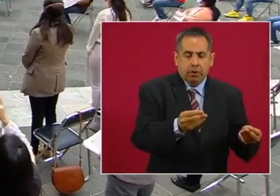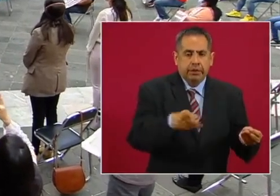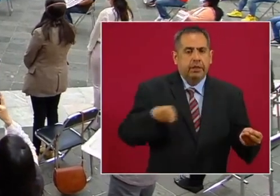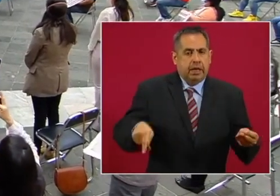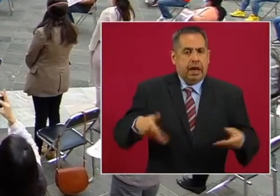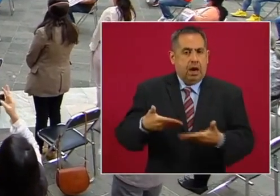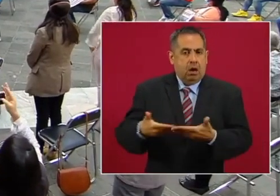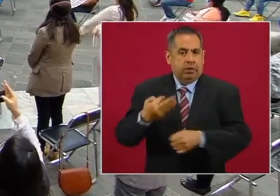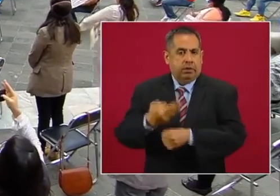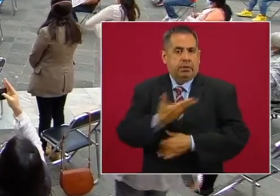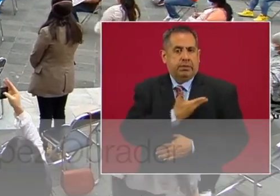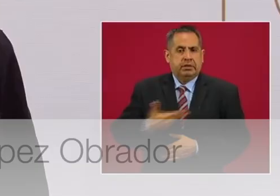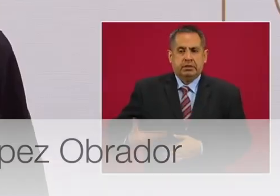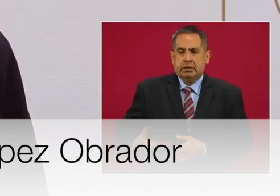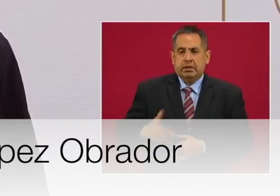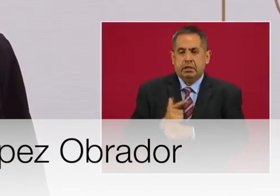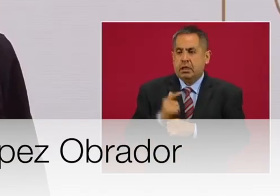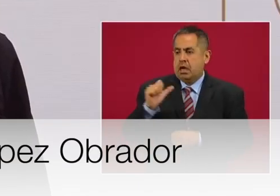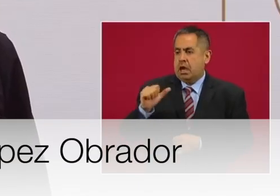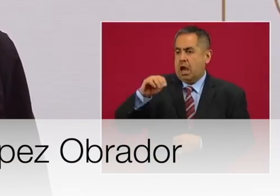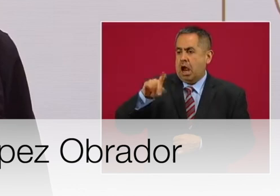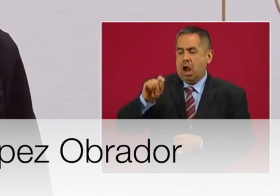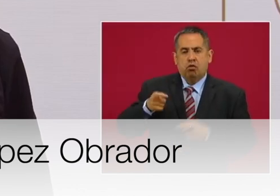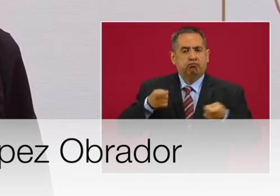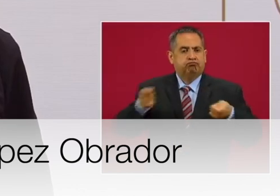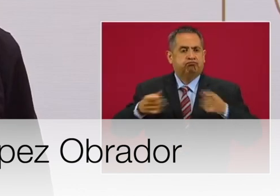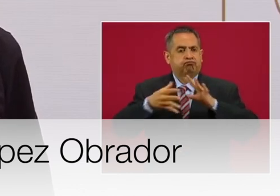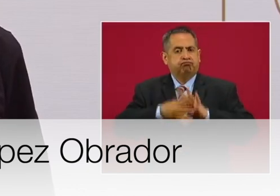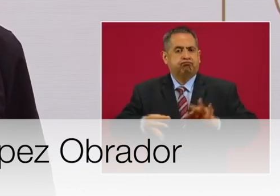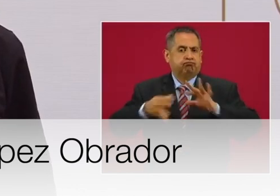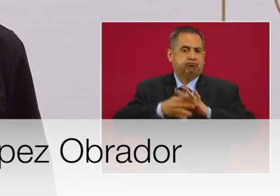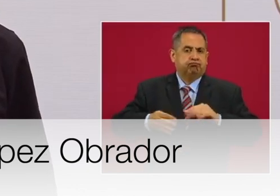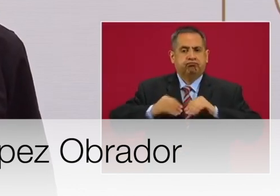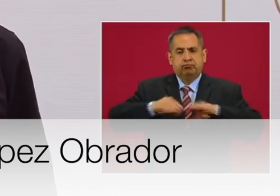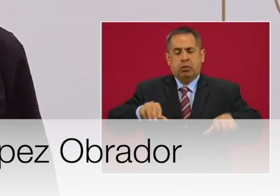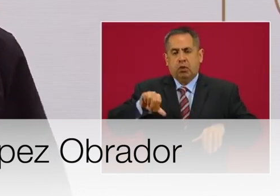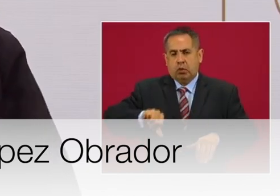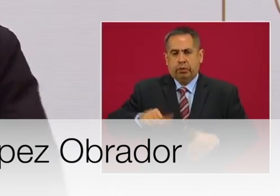unidos mexicanos licenciado andrés manuel lópez obrador